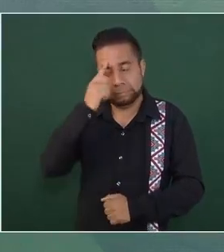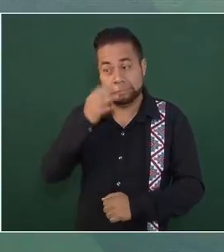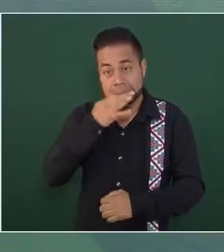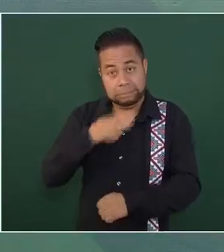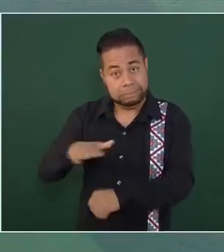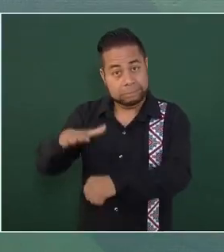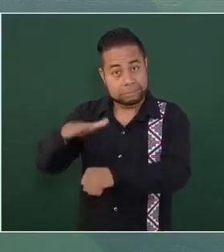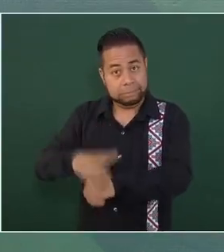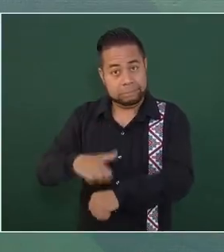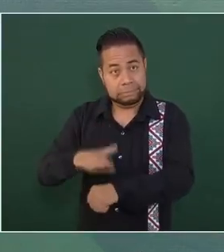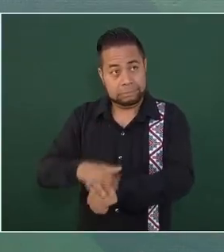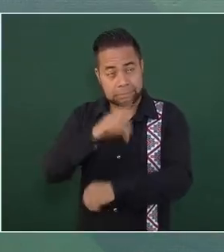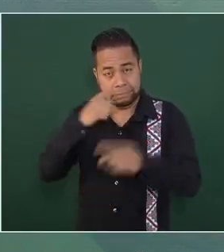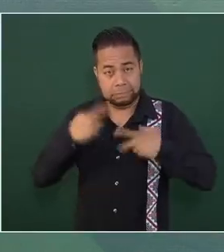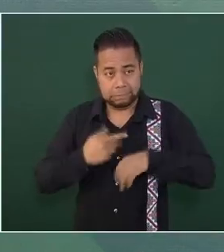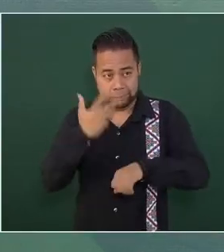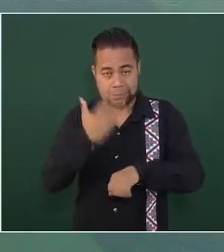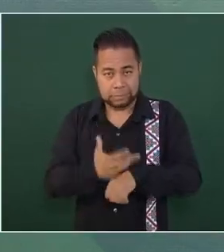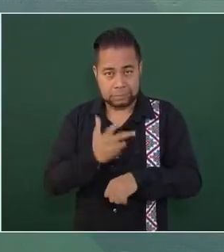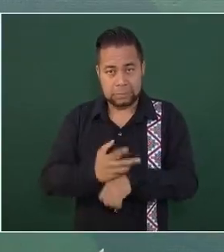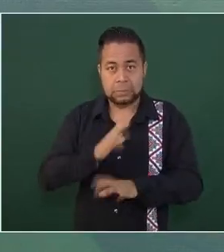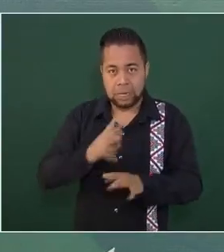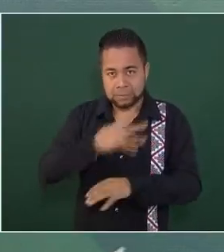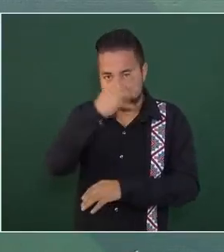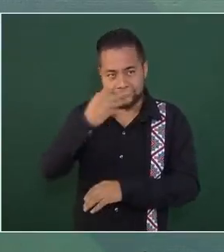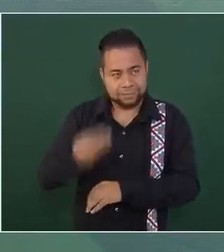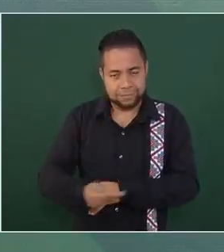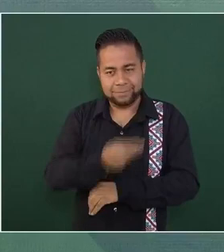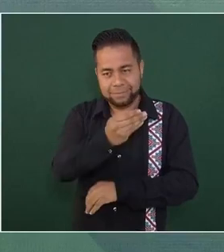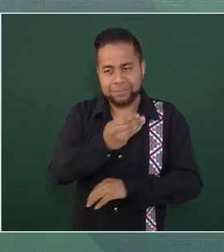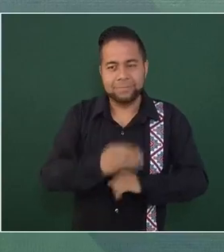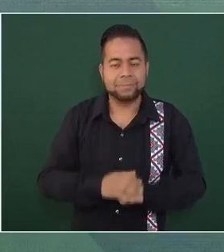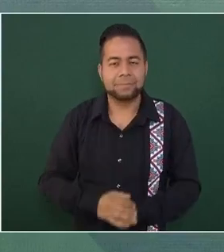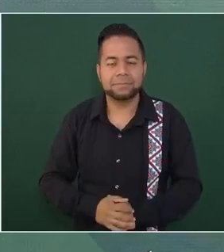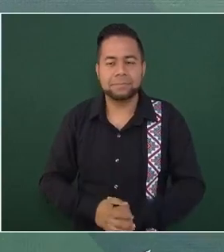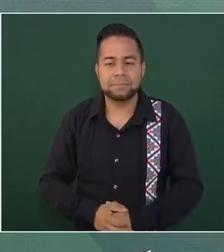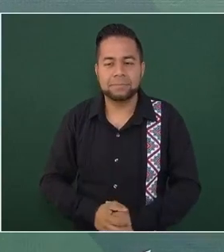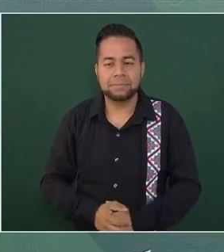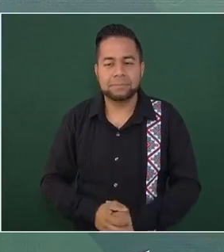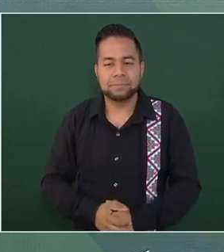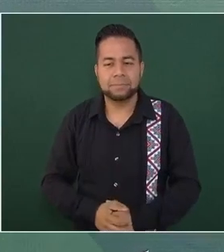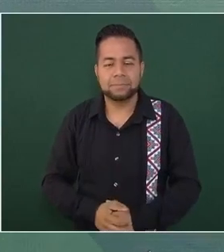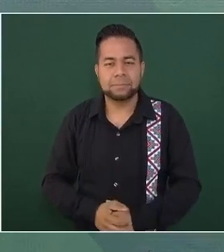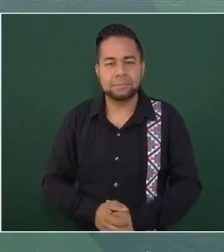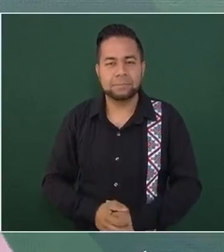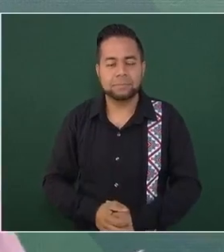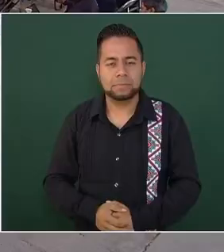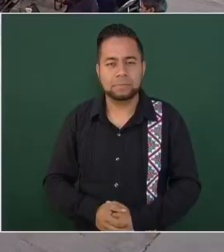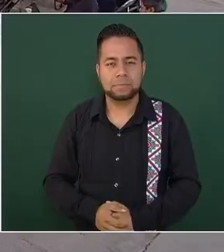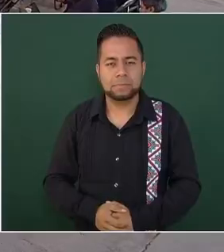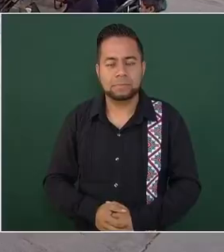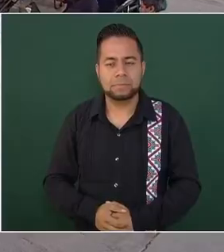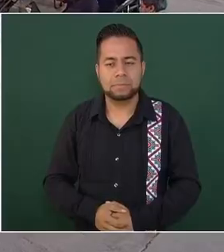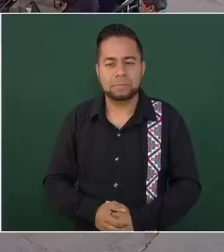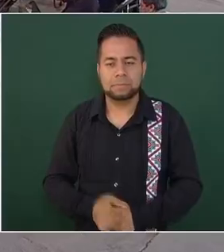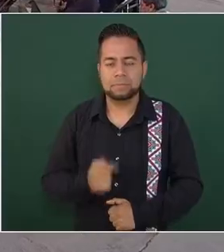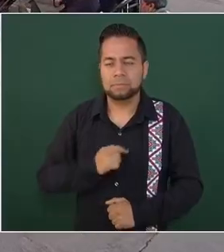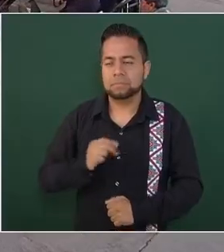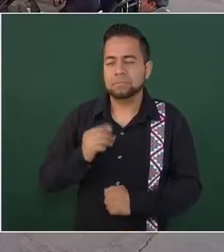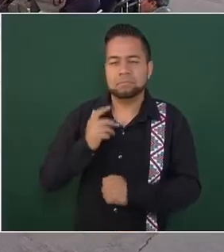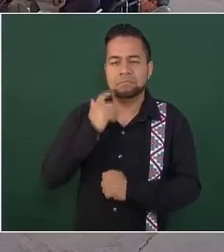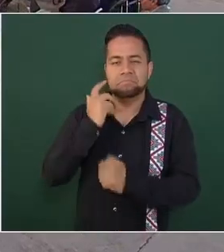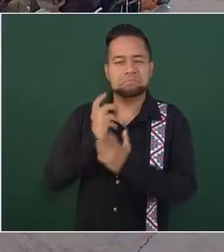nuestros paisanos porque no es para presumir